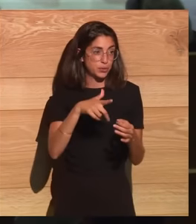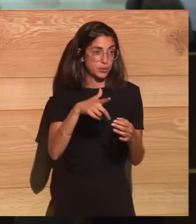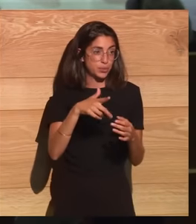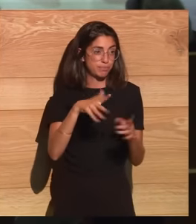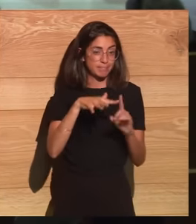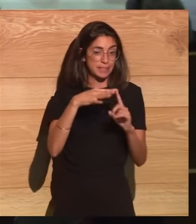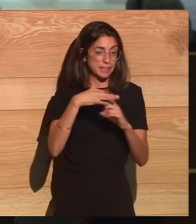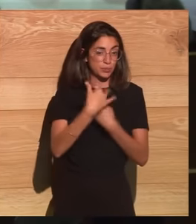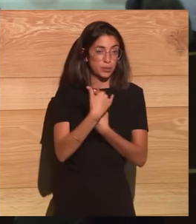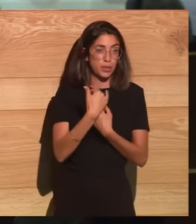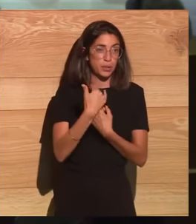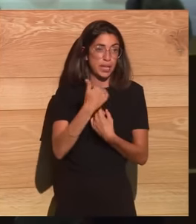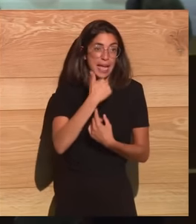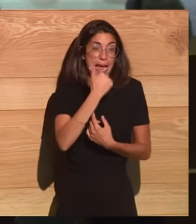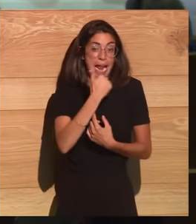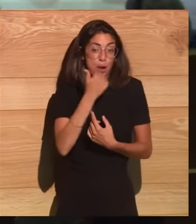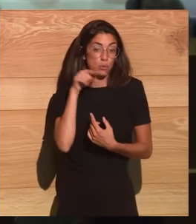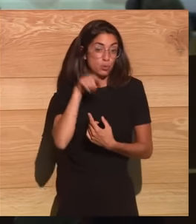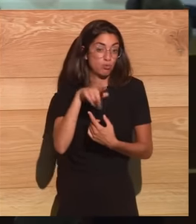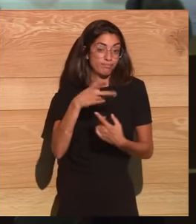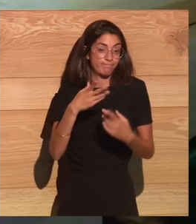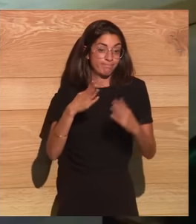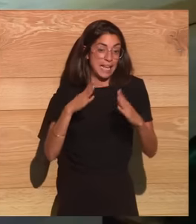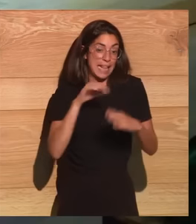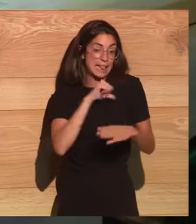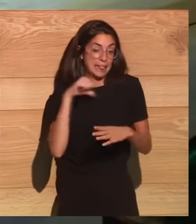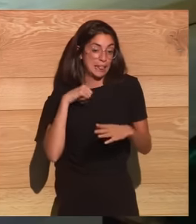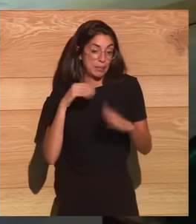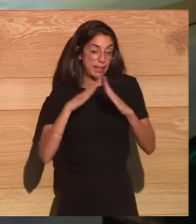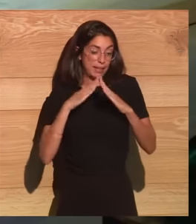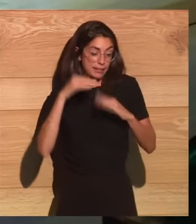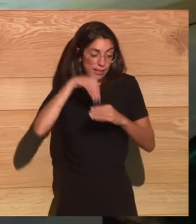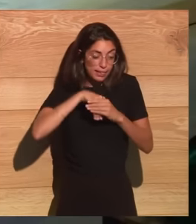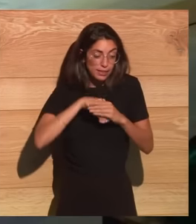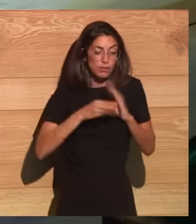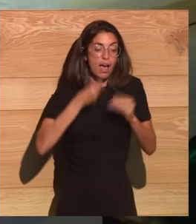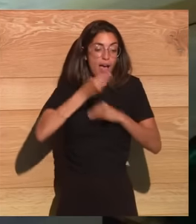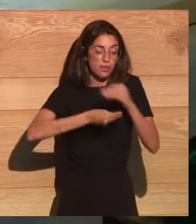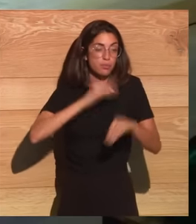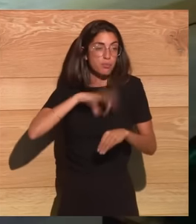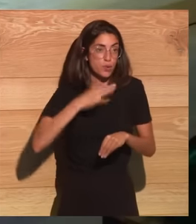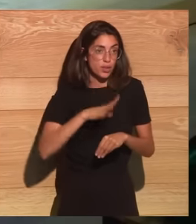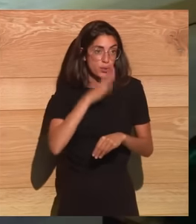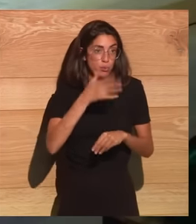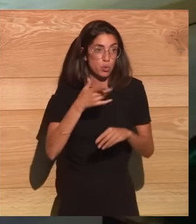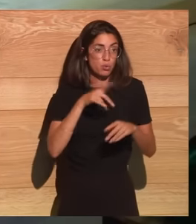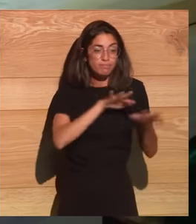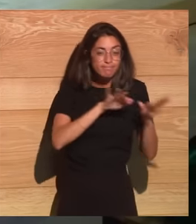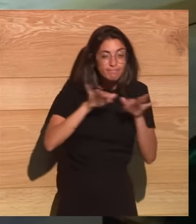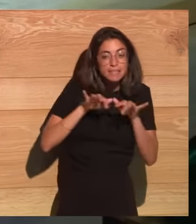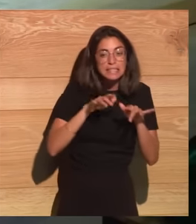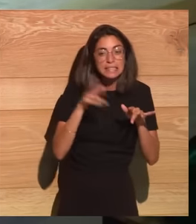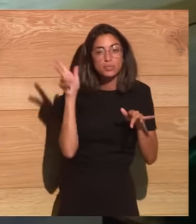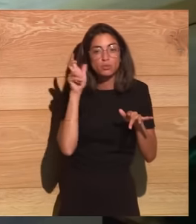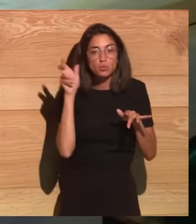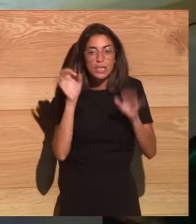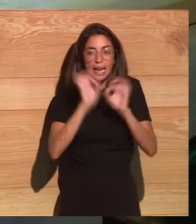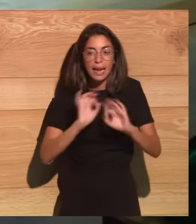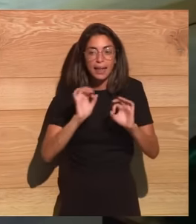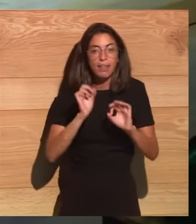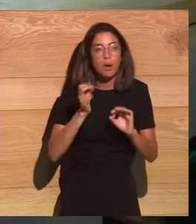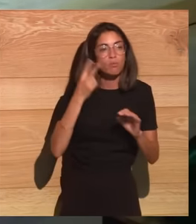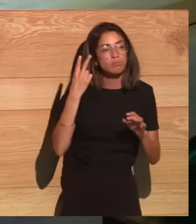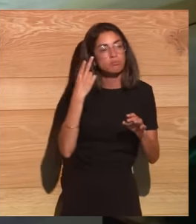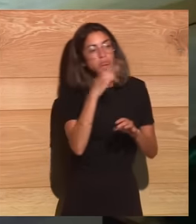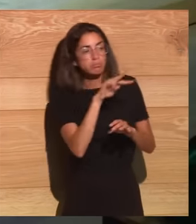la intimidad y de alguna manera sintiendo que por un instante, al menos mientras tecleas, que nadie mira, que nadie escucha y que nadie va a